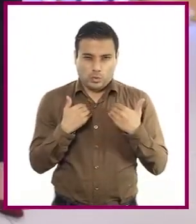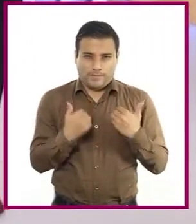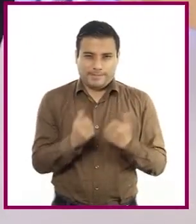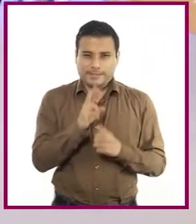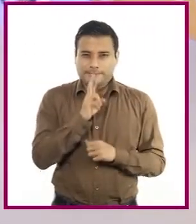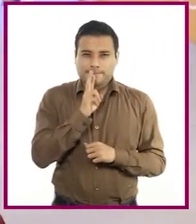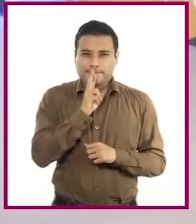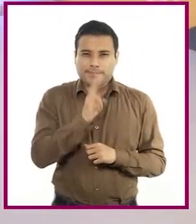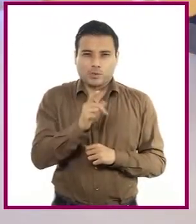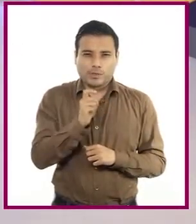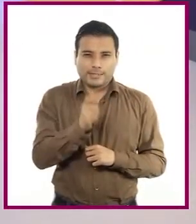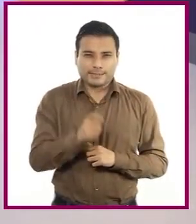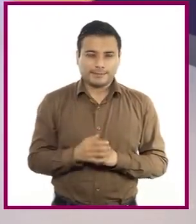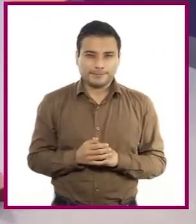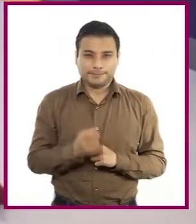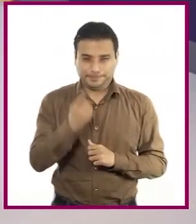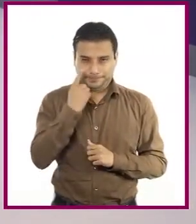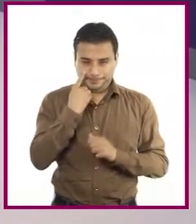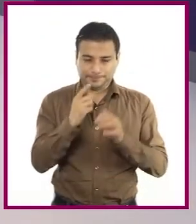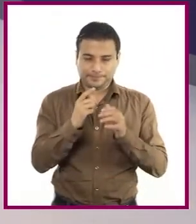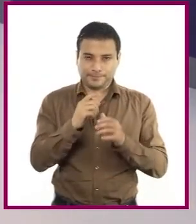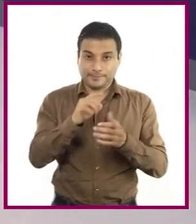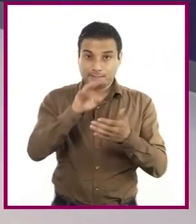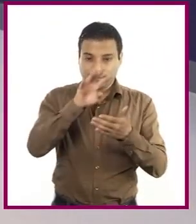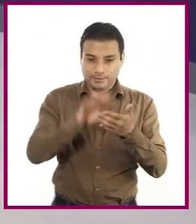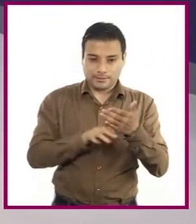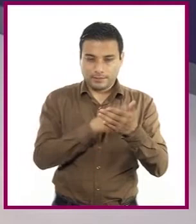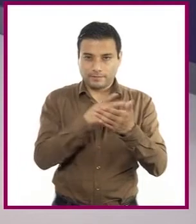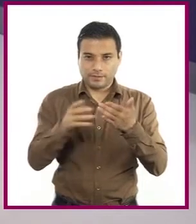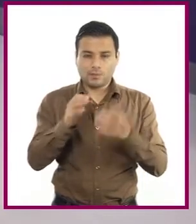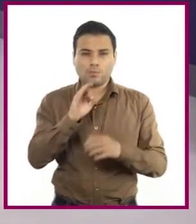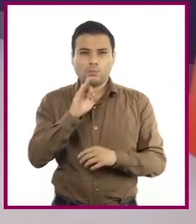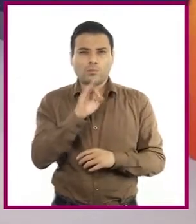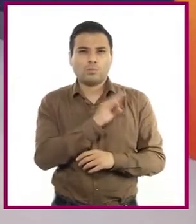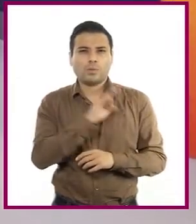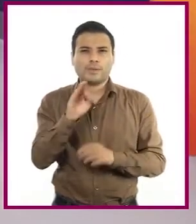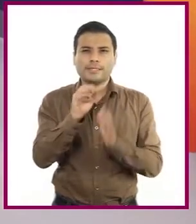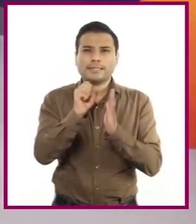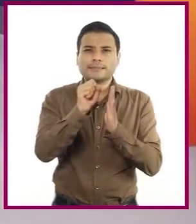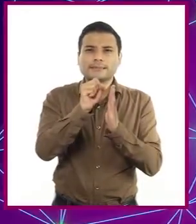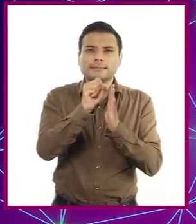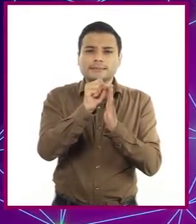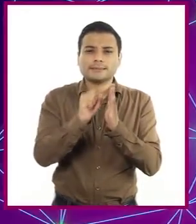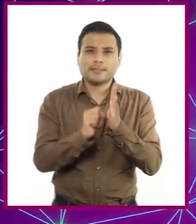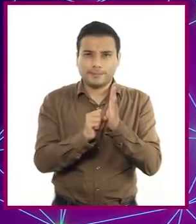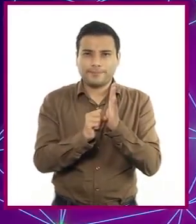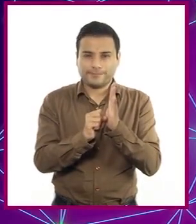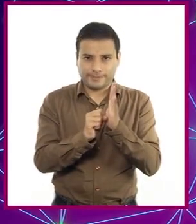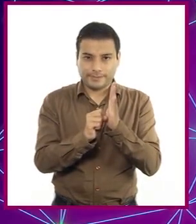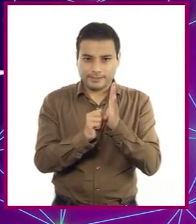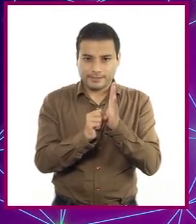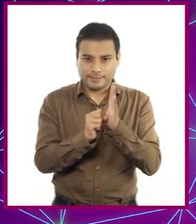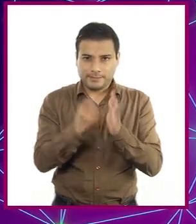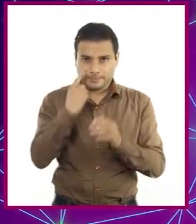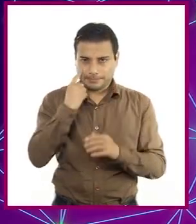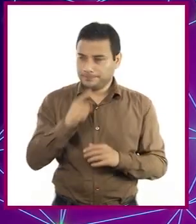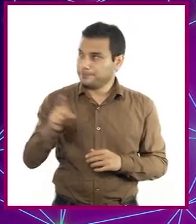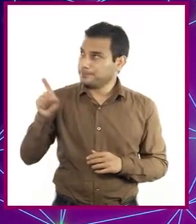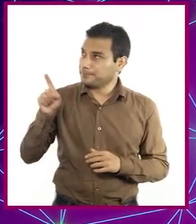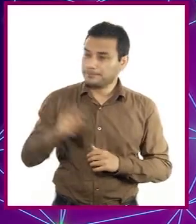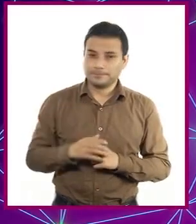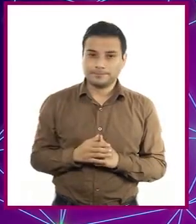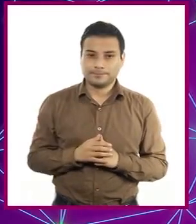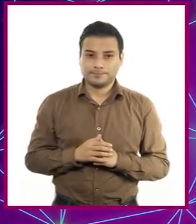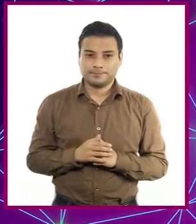las variables, esta tabla puede graficarse en un sistema de ejes coordenados de la siguiente manera. El primer punto